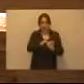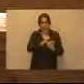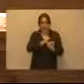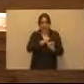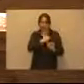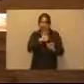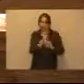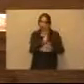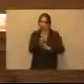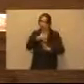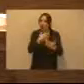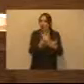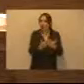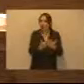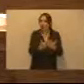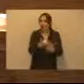E allí